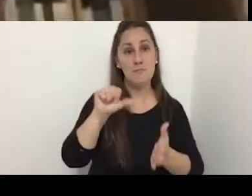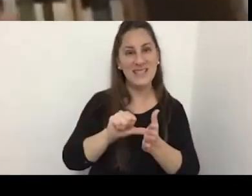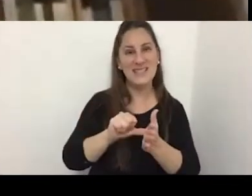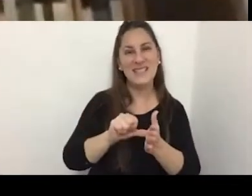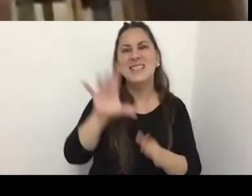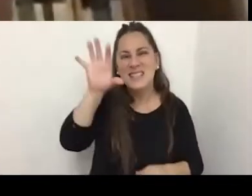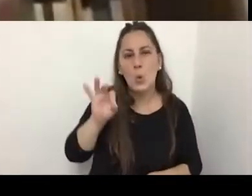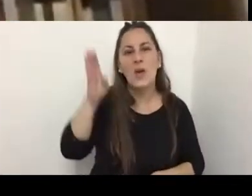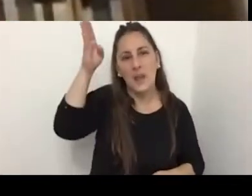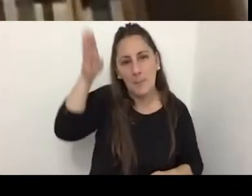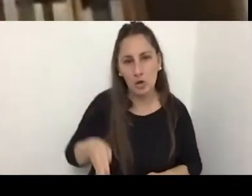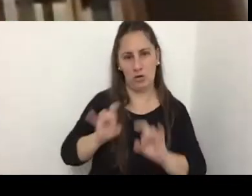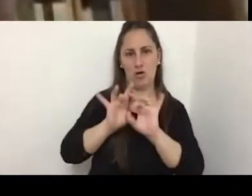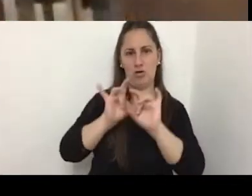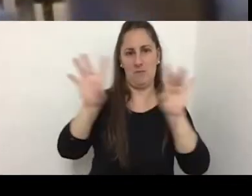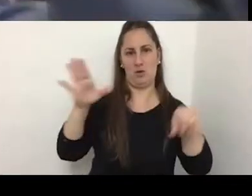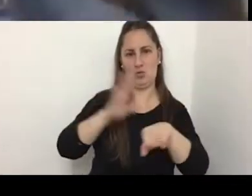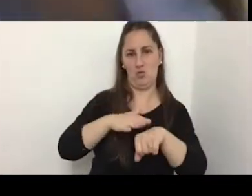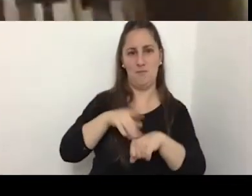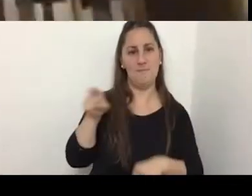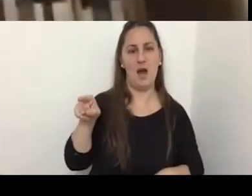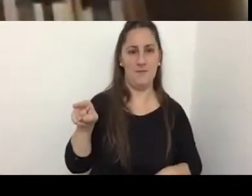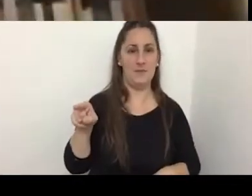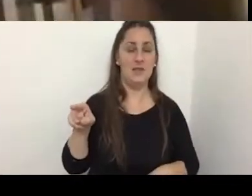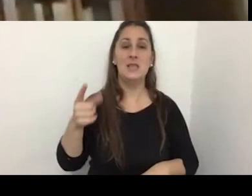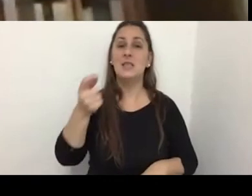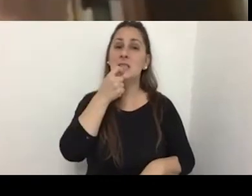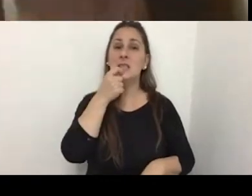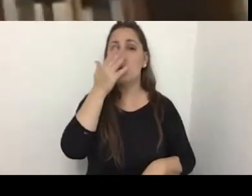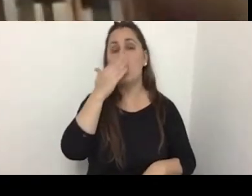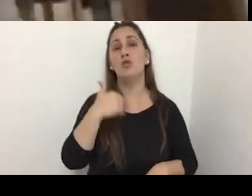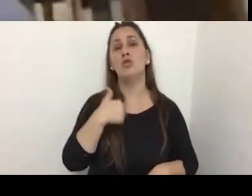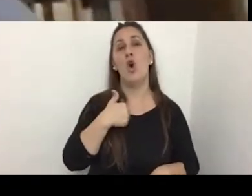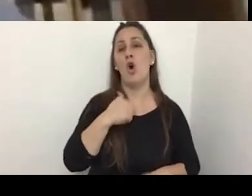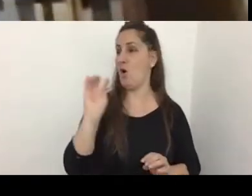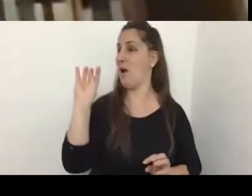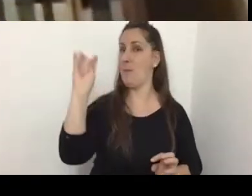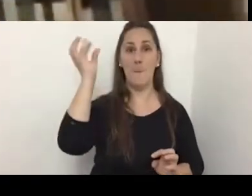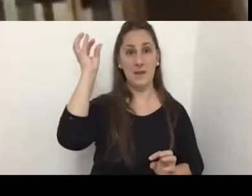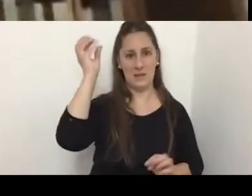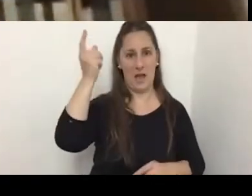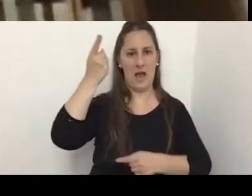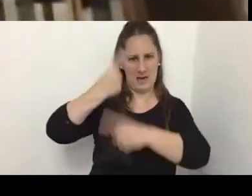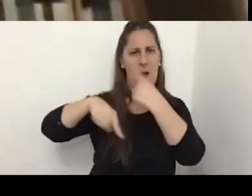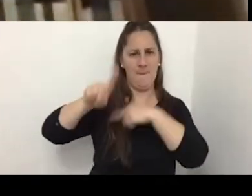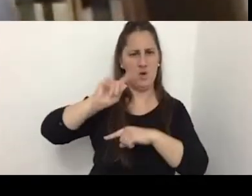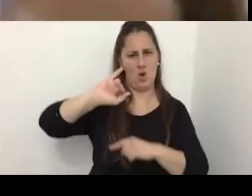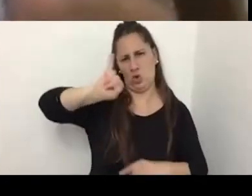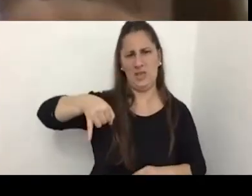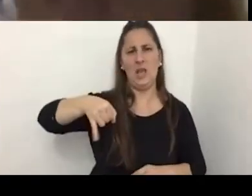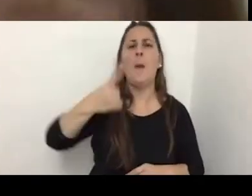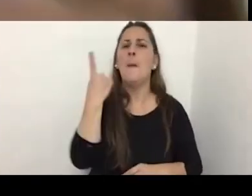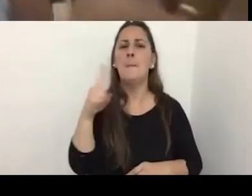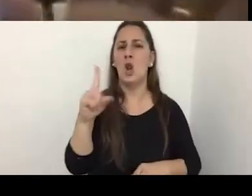de la contaminación. Por eso yo siempre digo, si después quieren que yo cambie mi lamparita, la cambio. Che, pero mi responsabilidad, yo